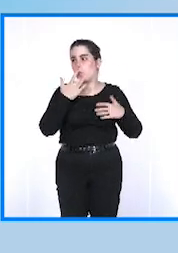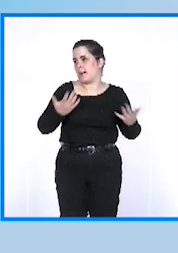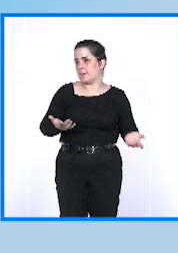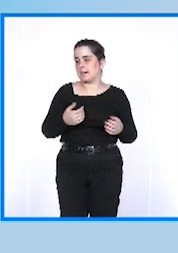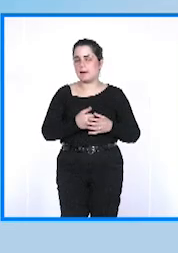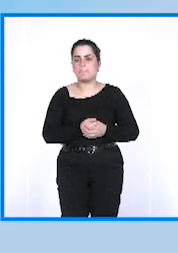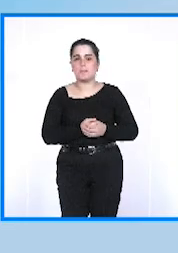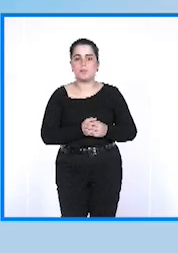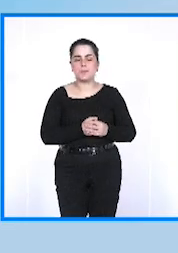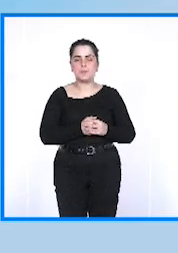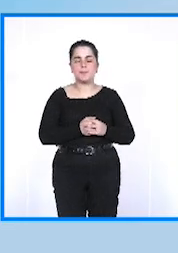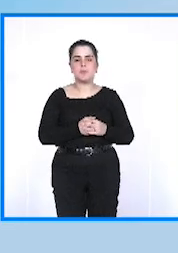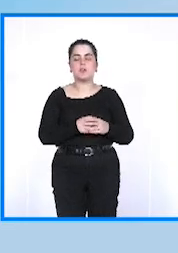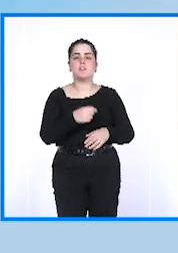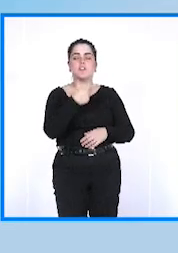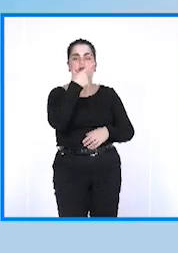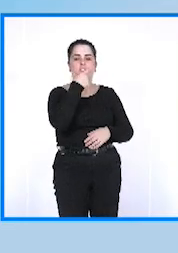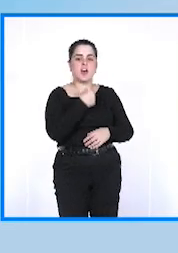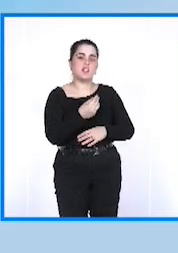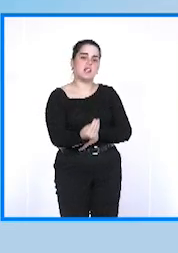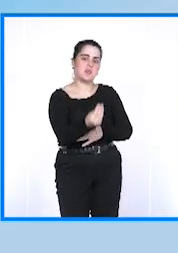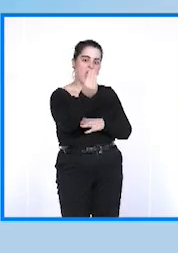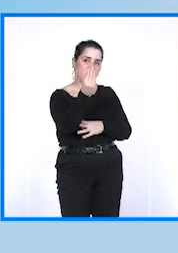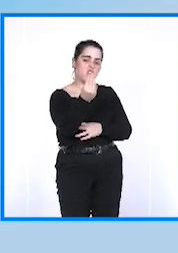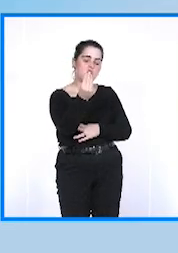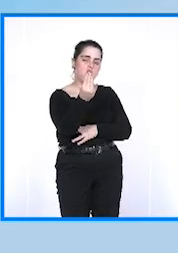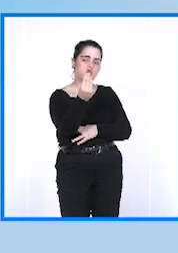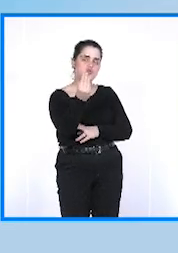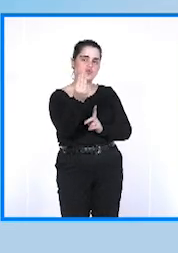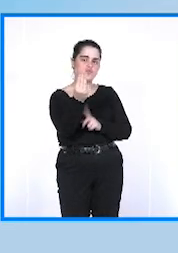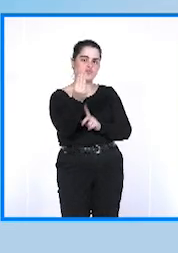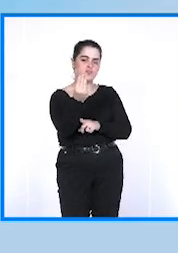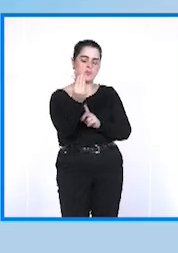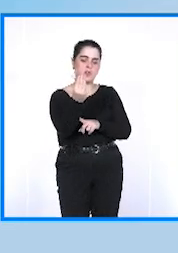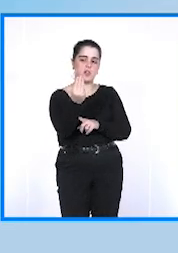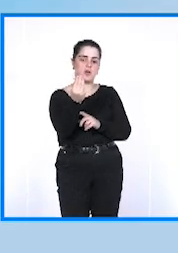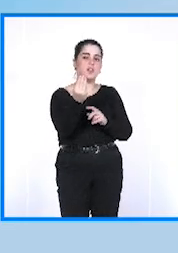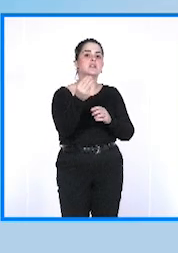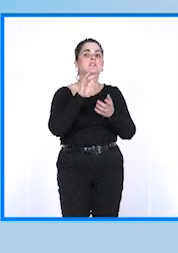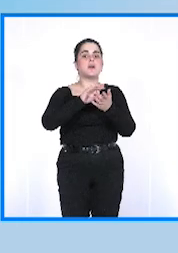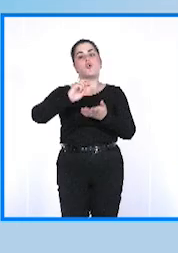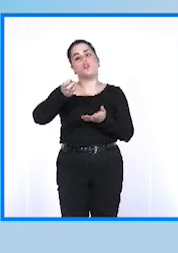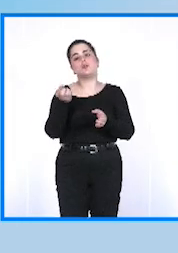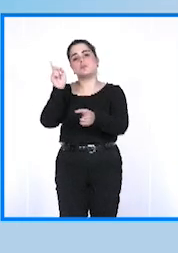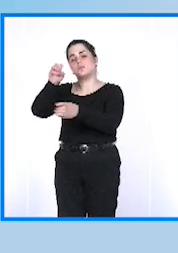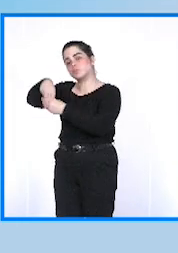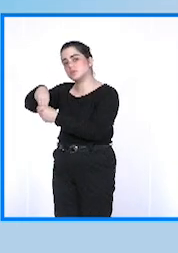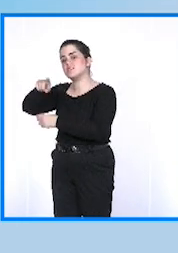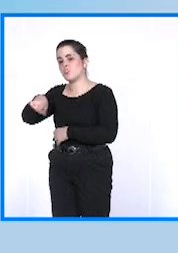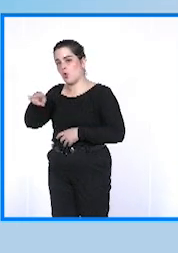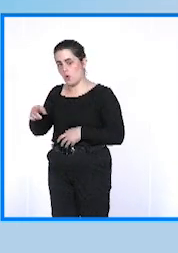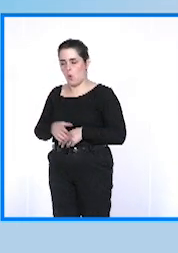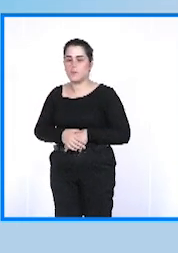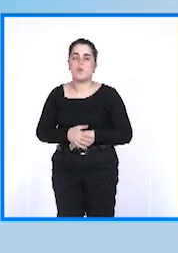ejemplo la la figura de facilitador se había extrapolado a otros servicios o